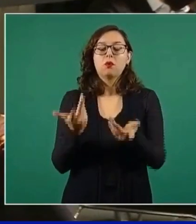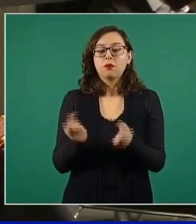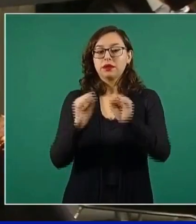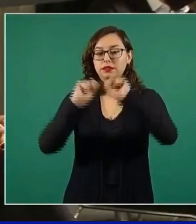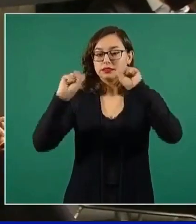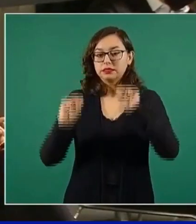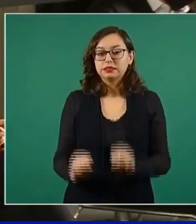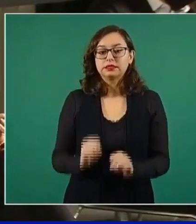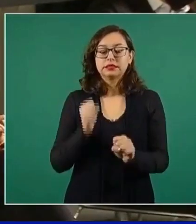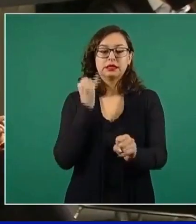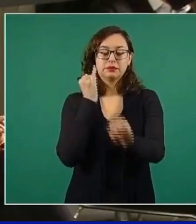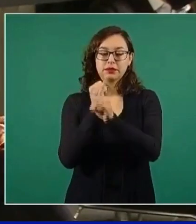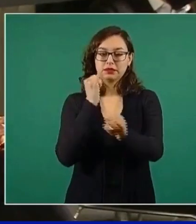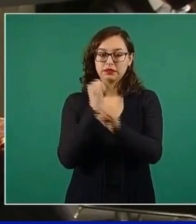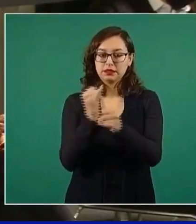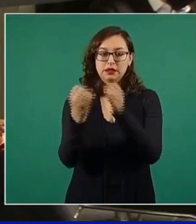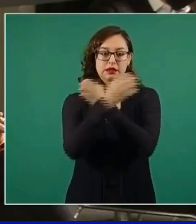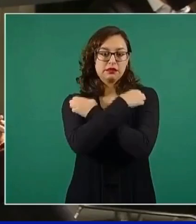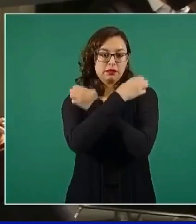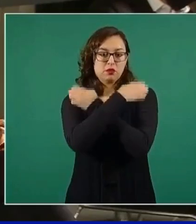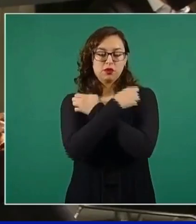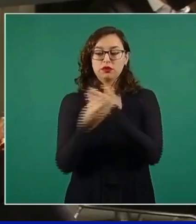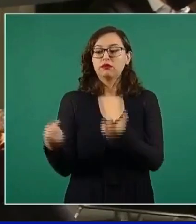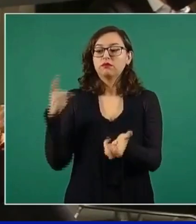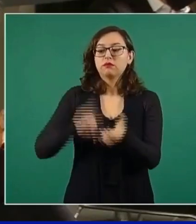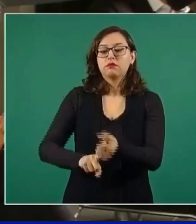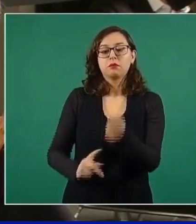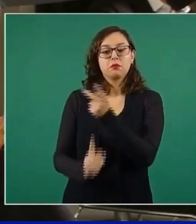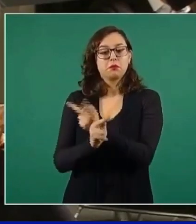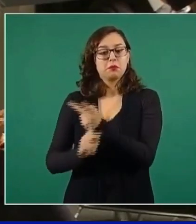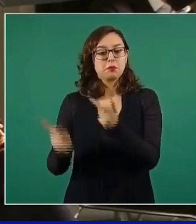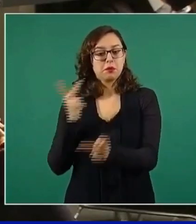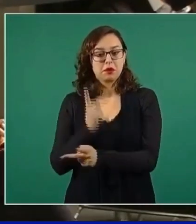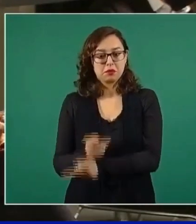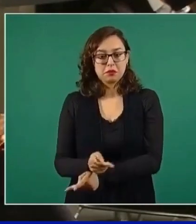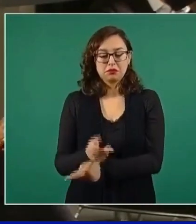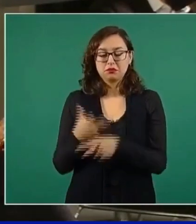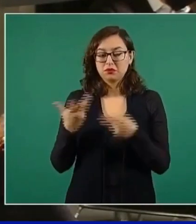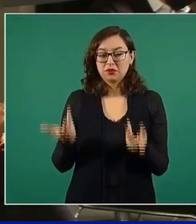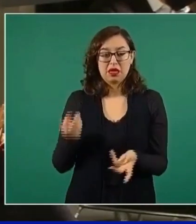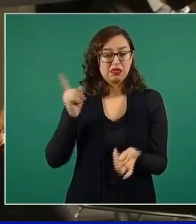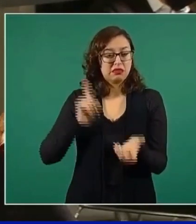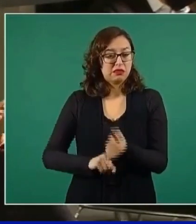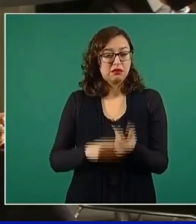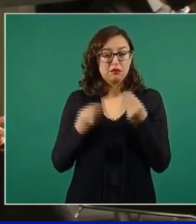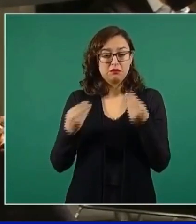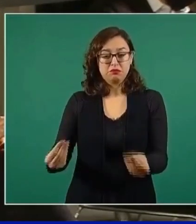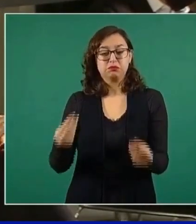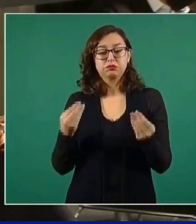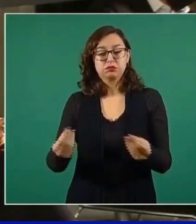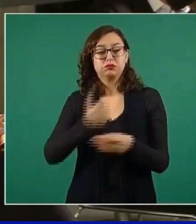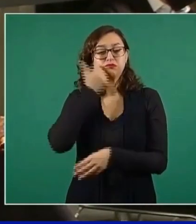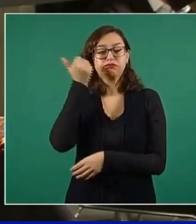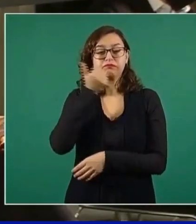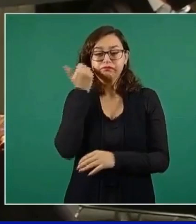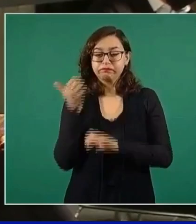a distancia que ha ido creciendo, es un sistema que pues tiene miles y miles y miles de